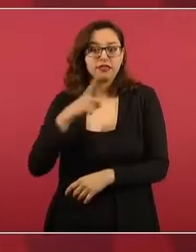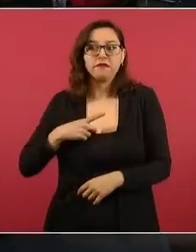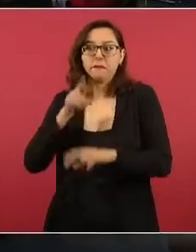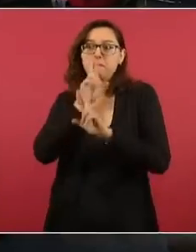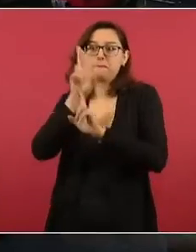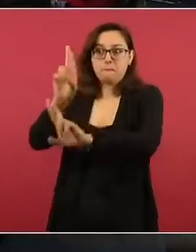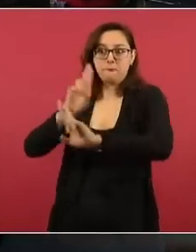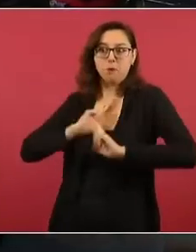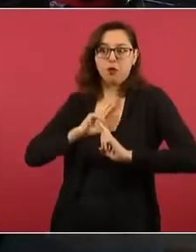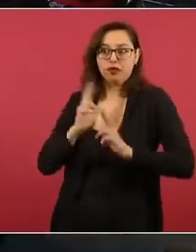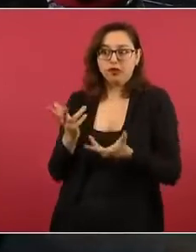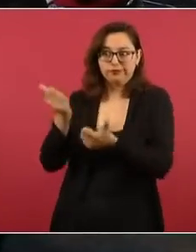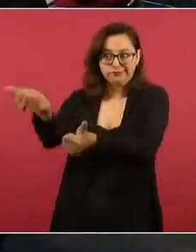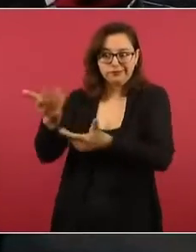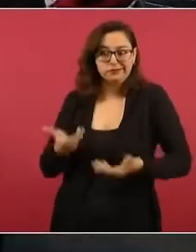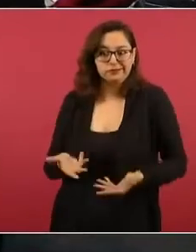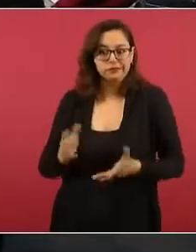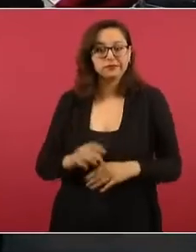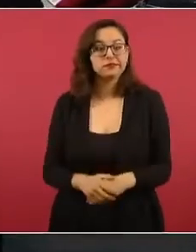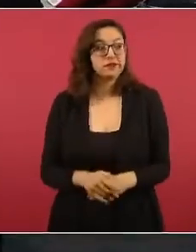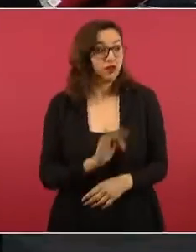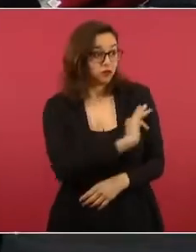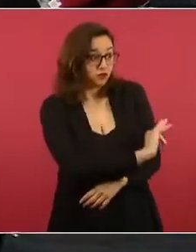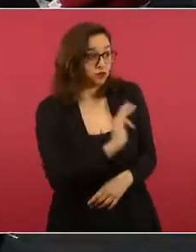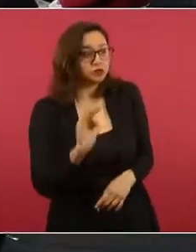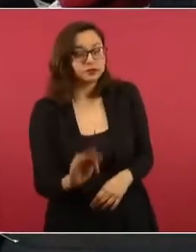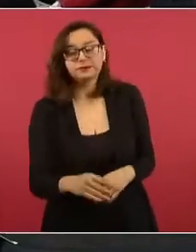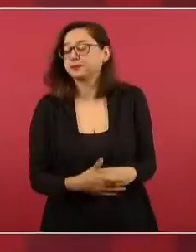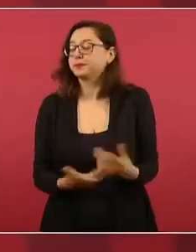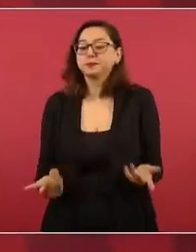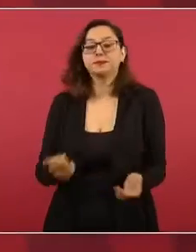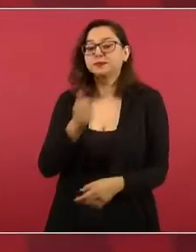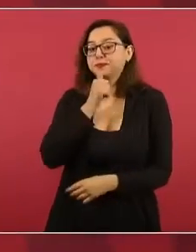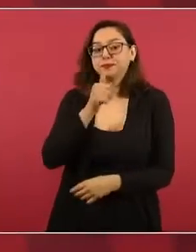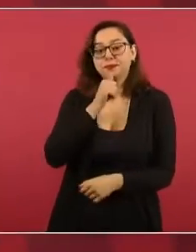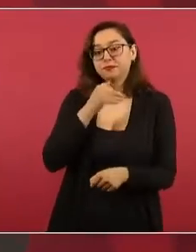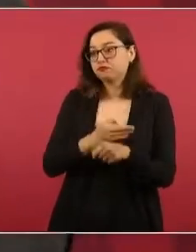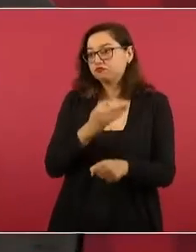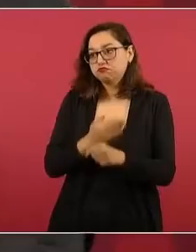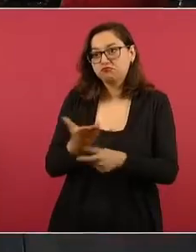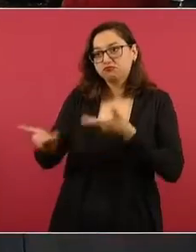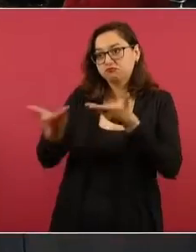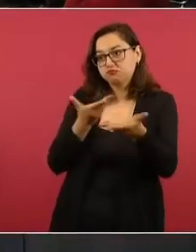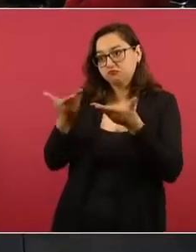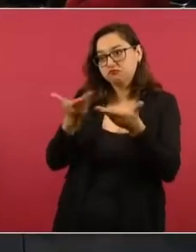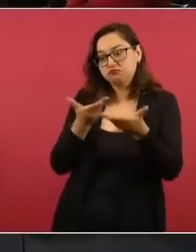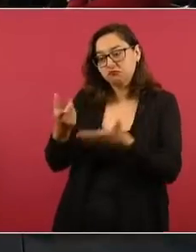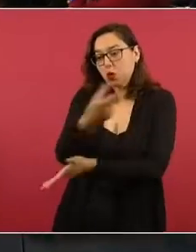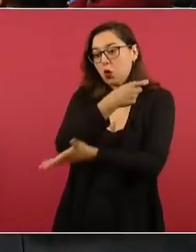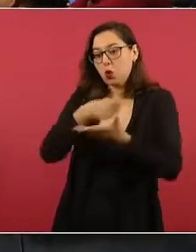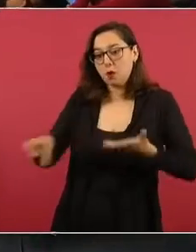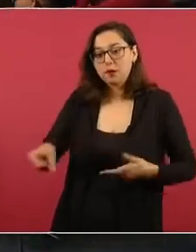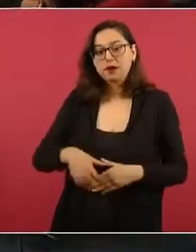comentaremos. ¿No se tiene una fecha aproximada? No hay todavía una fecha, es parte del proceso de negociación. Gracias.